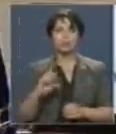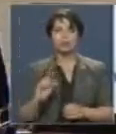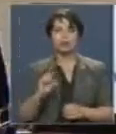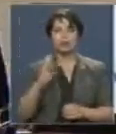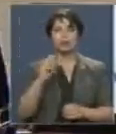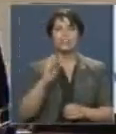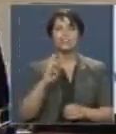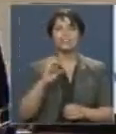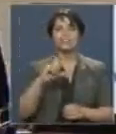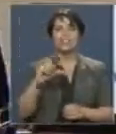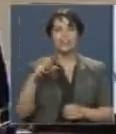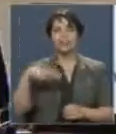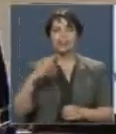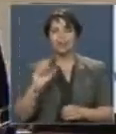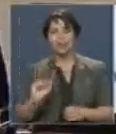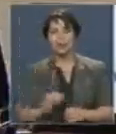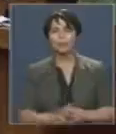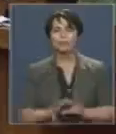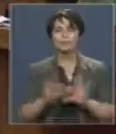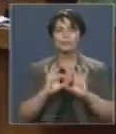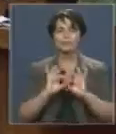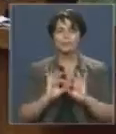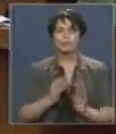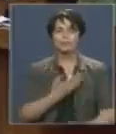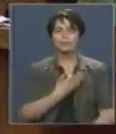Catrillanca. Gracias.